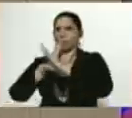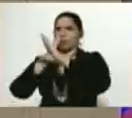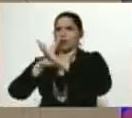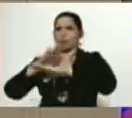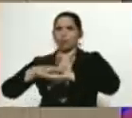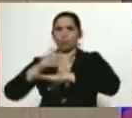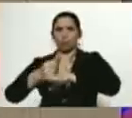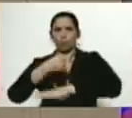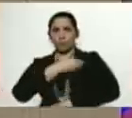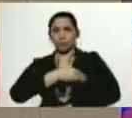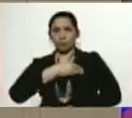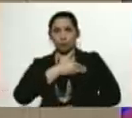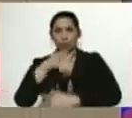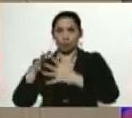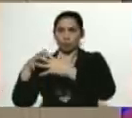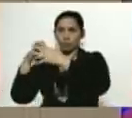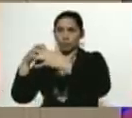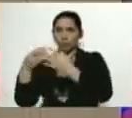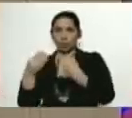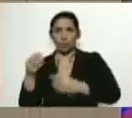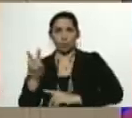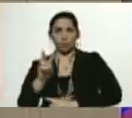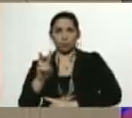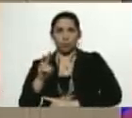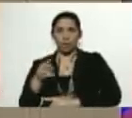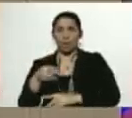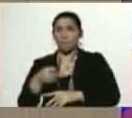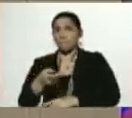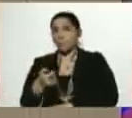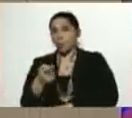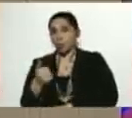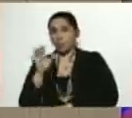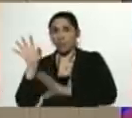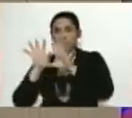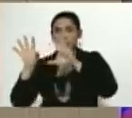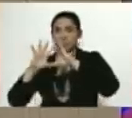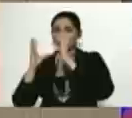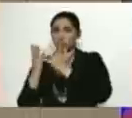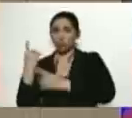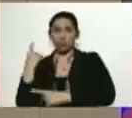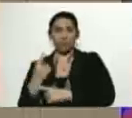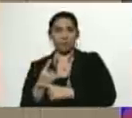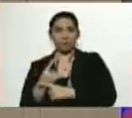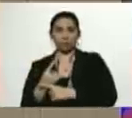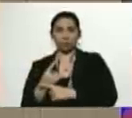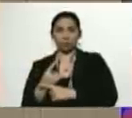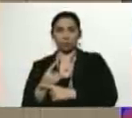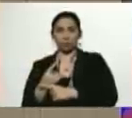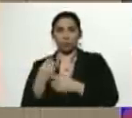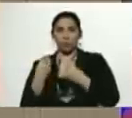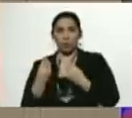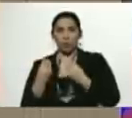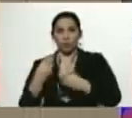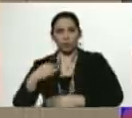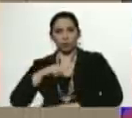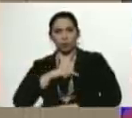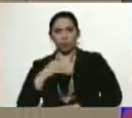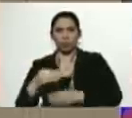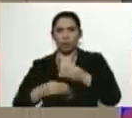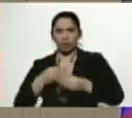Imperio Norteamericano como Venezuela. Pocos países del mundo tienen que ir, como nosotros,